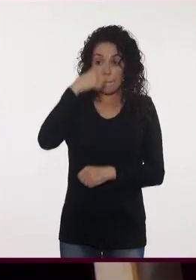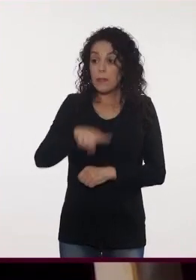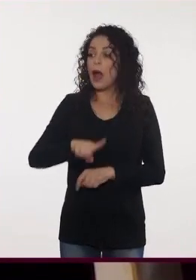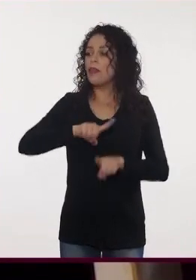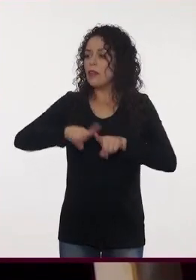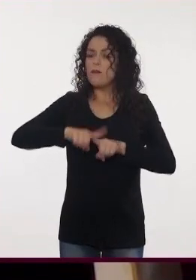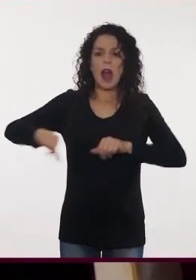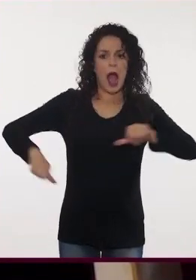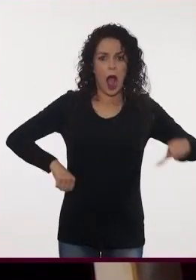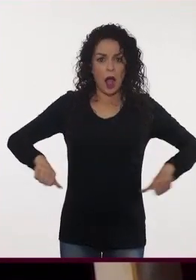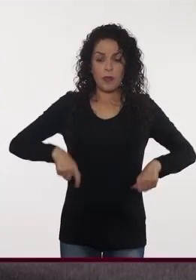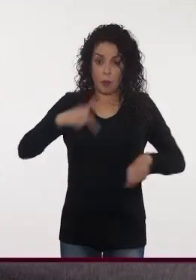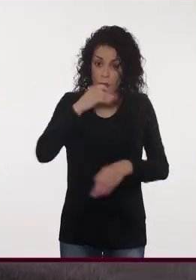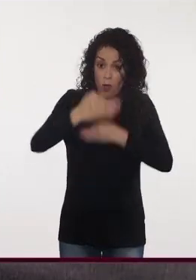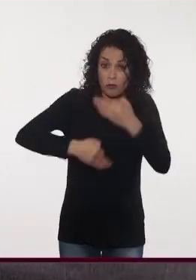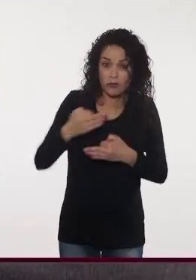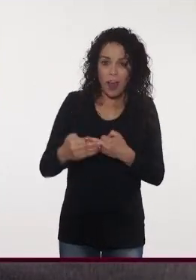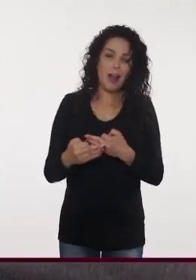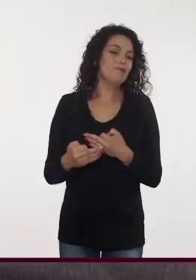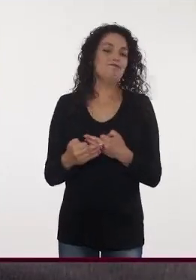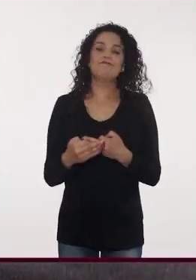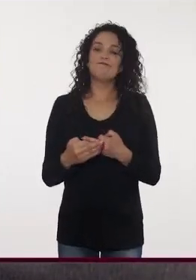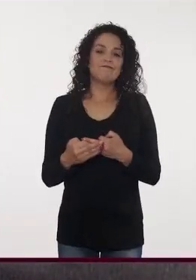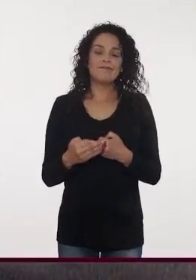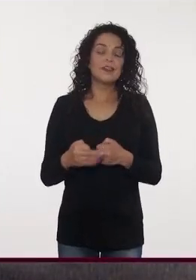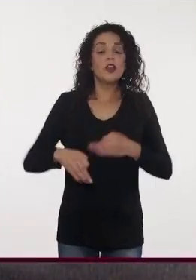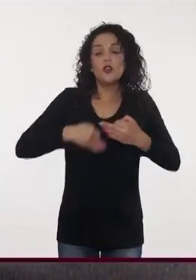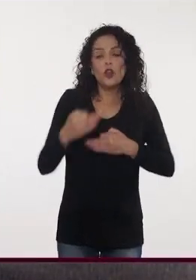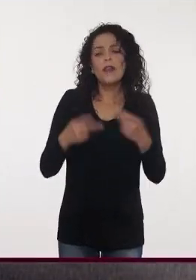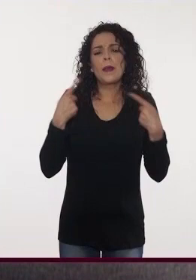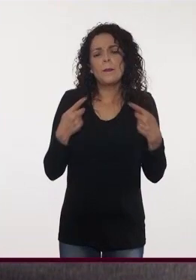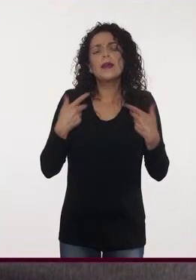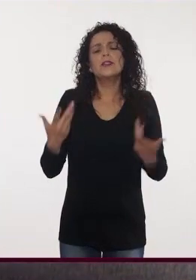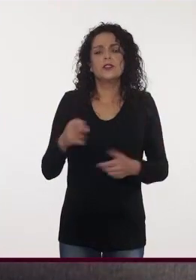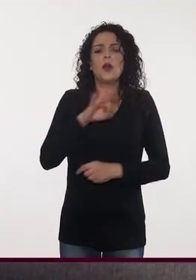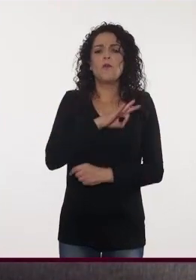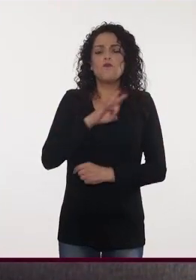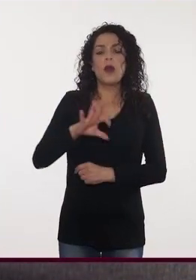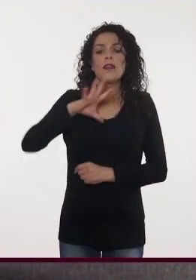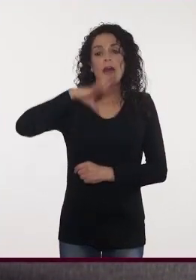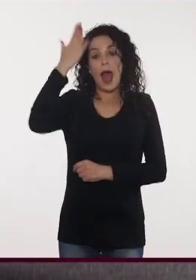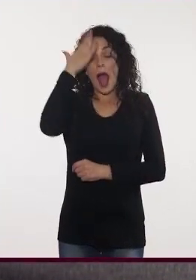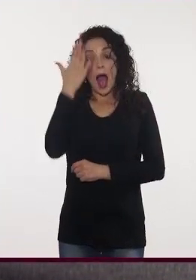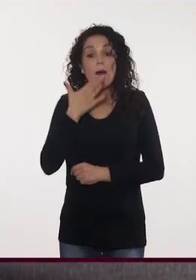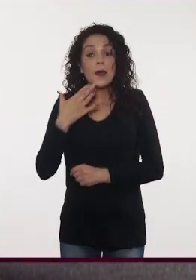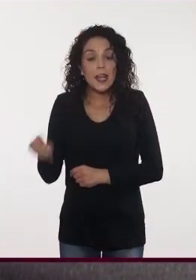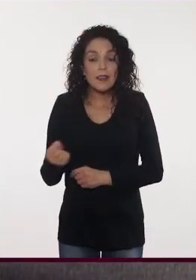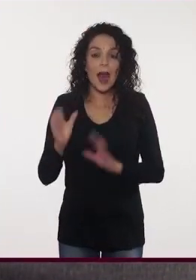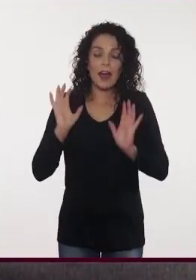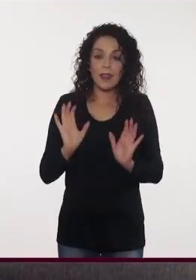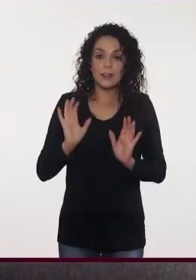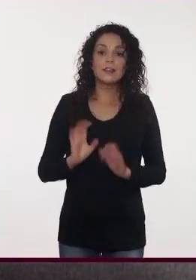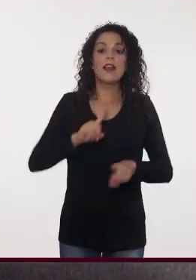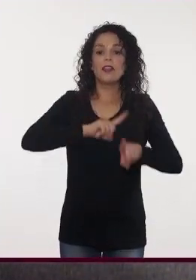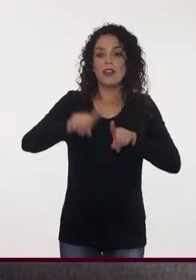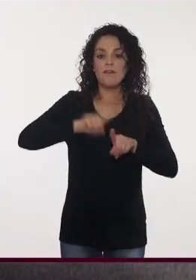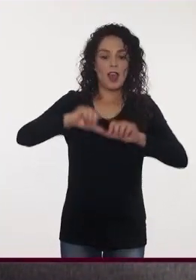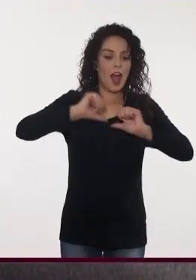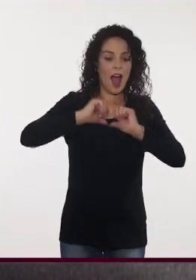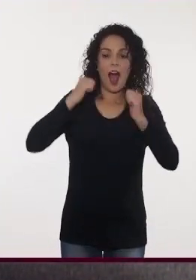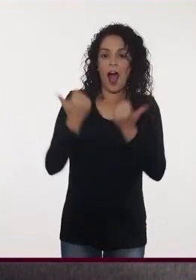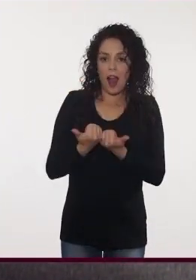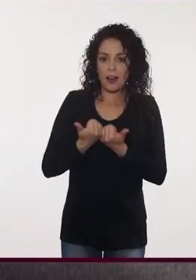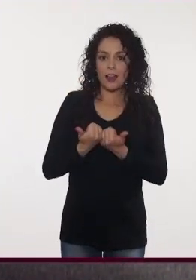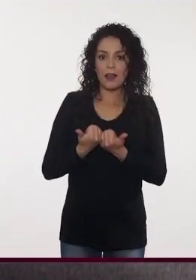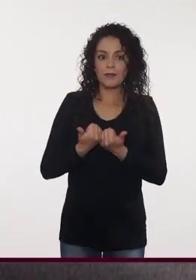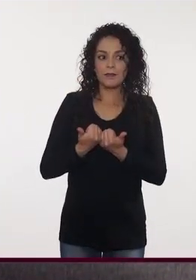actividades, pero no para todas. De hecho, como toda persona puede tener habilidades y capacidades en diferentes áreas